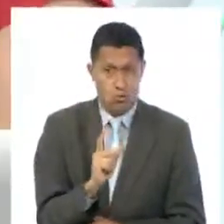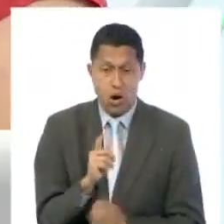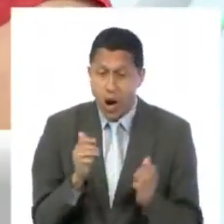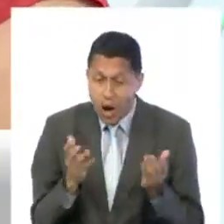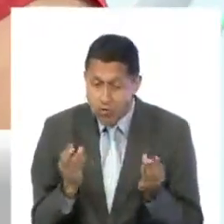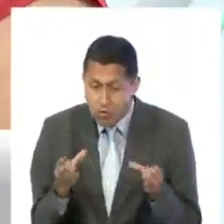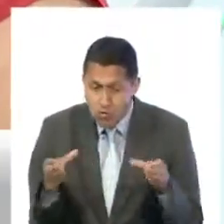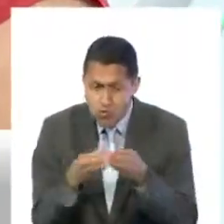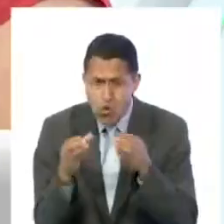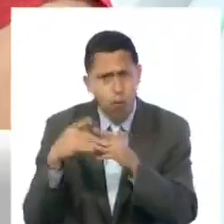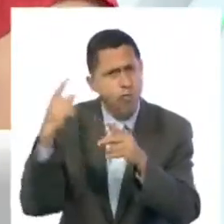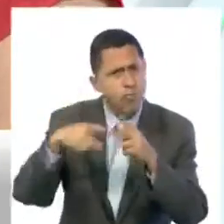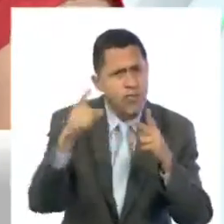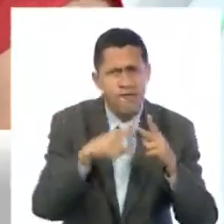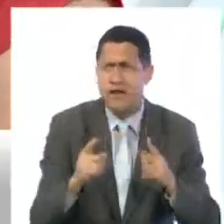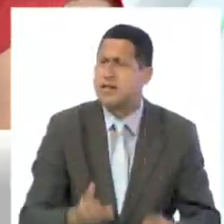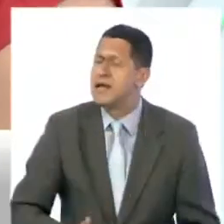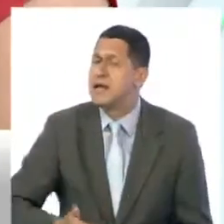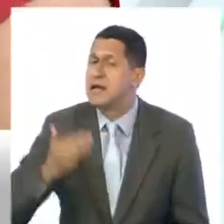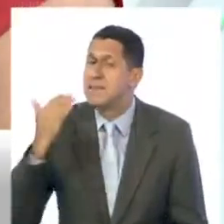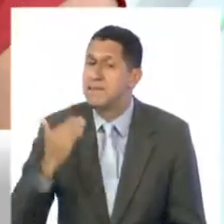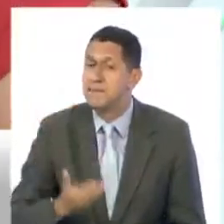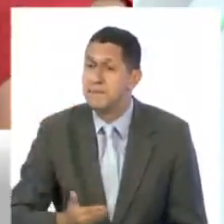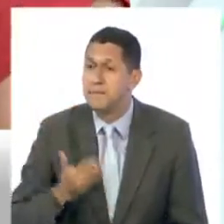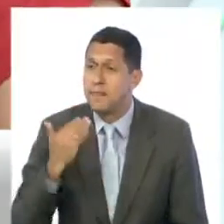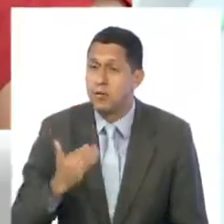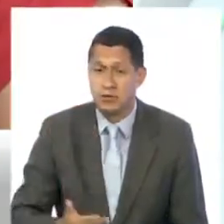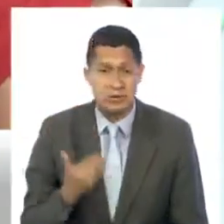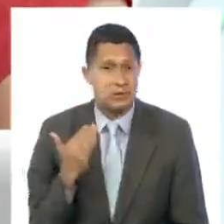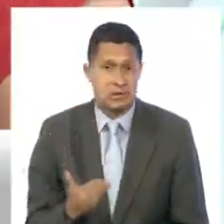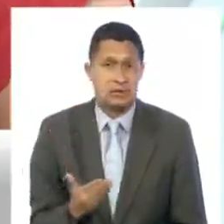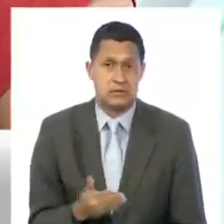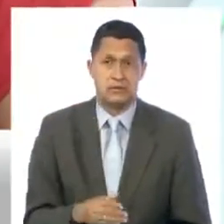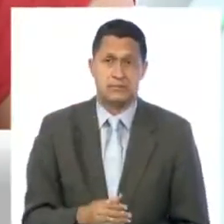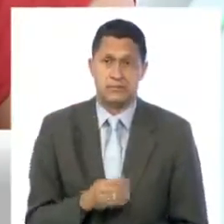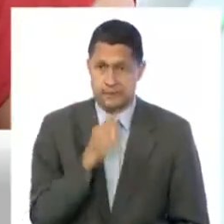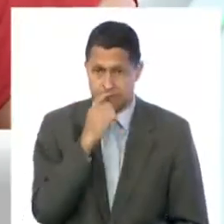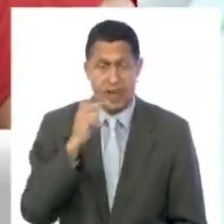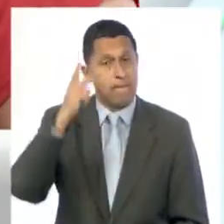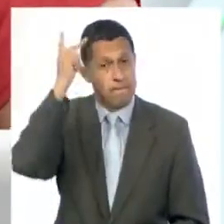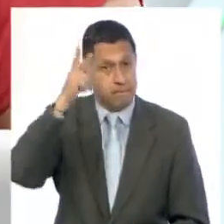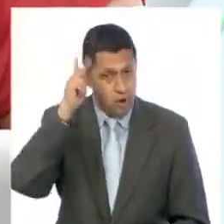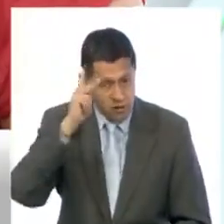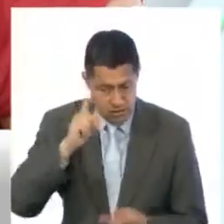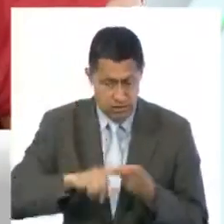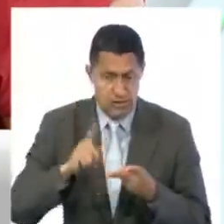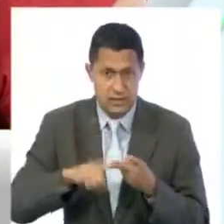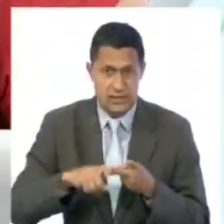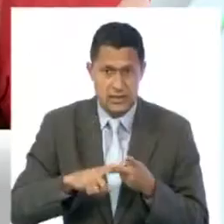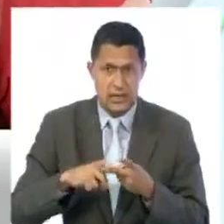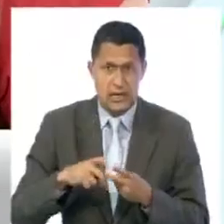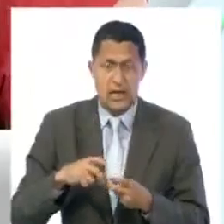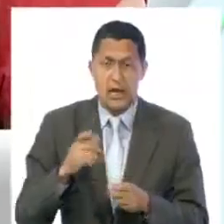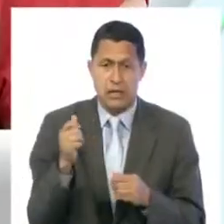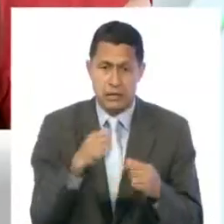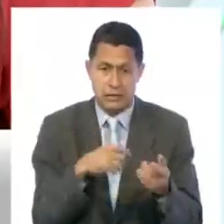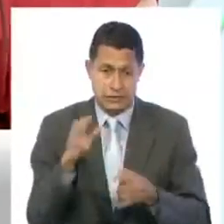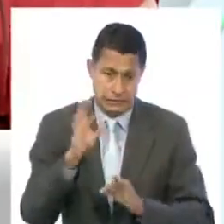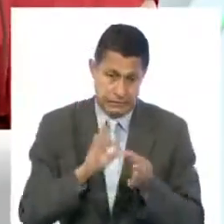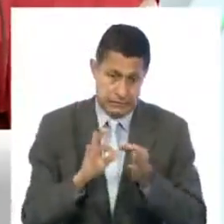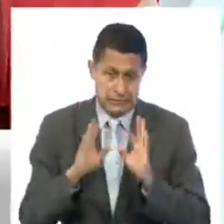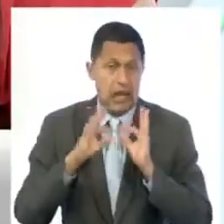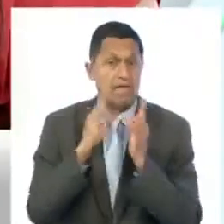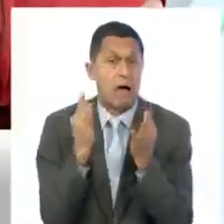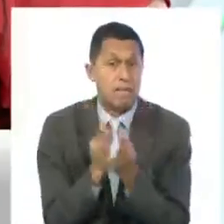de la actividad motora para encontrar algo y eso te va ayudando, pero sí lo puedes realizar. Pregunto lo siguiente, si el niño tiene también el déficit